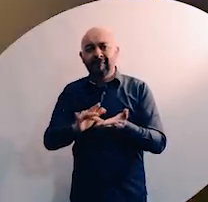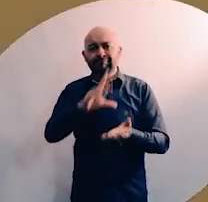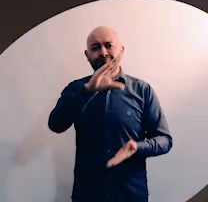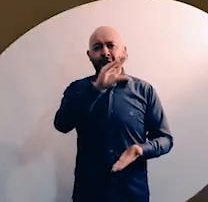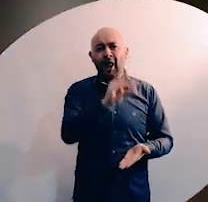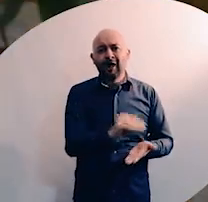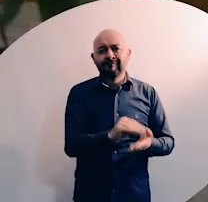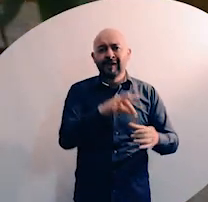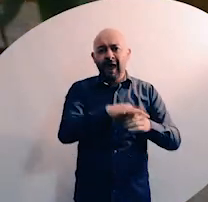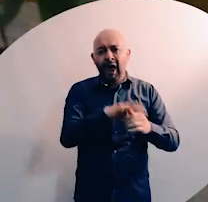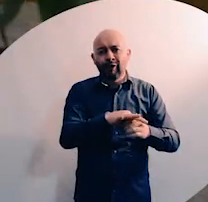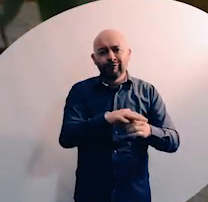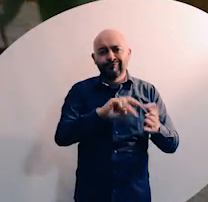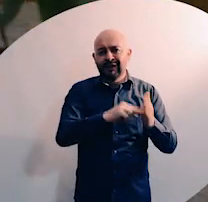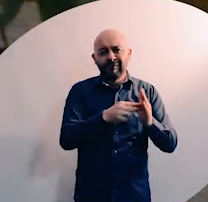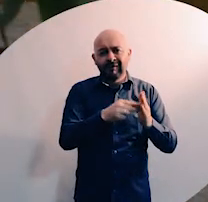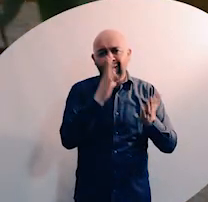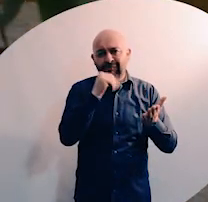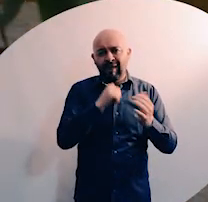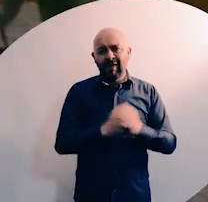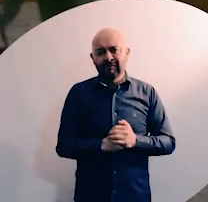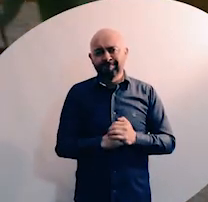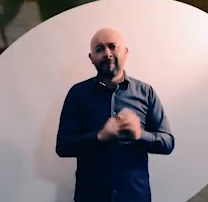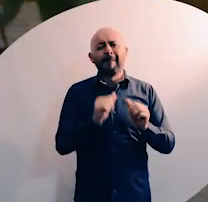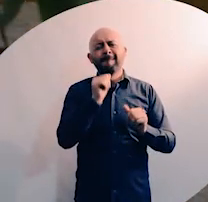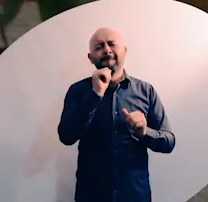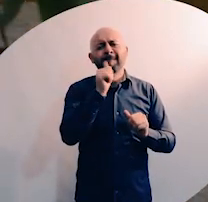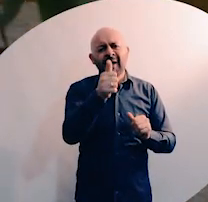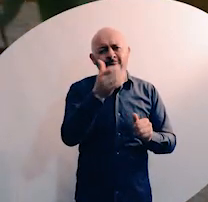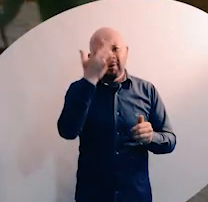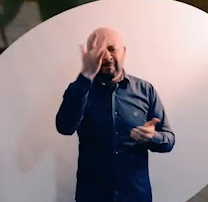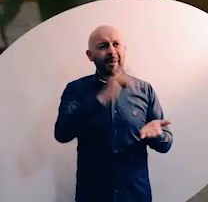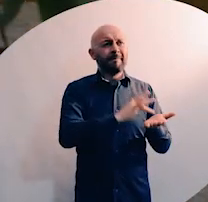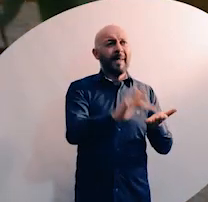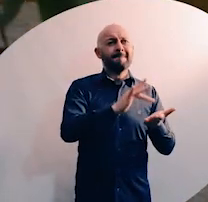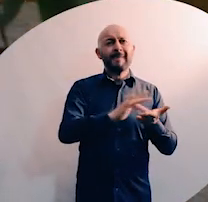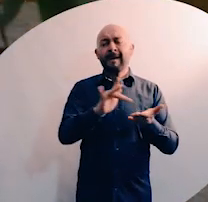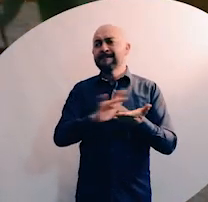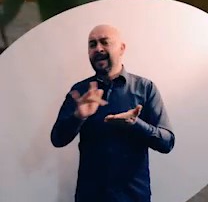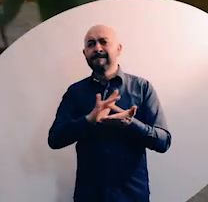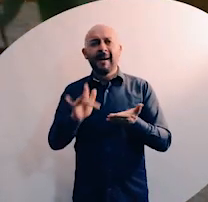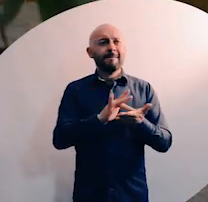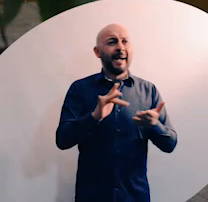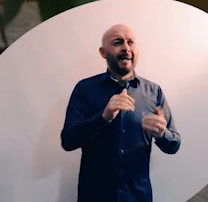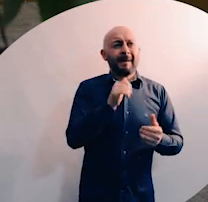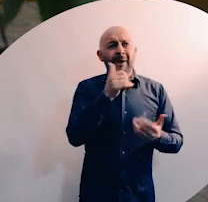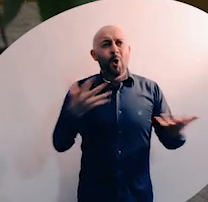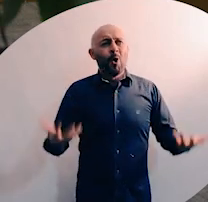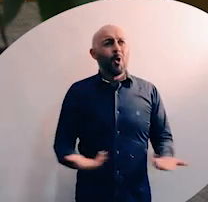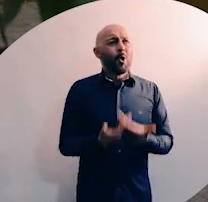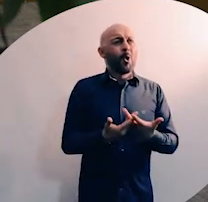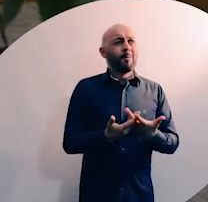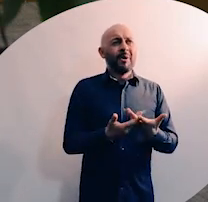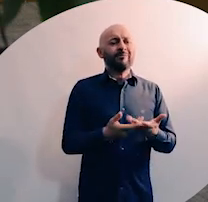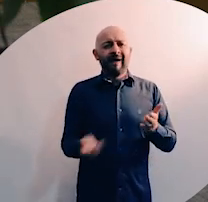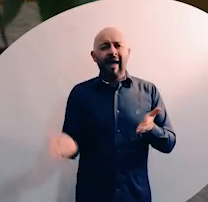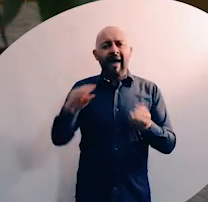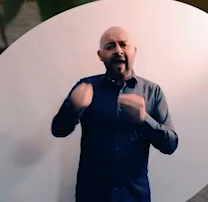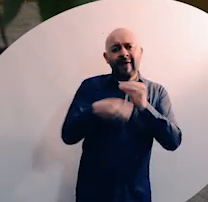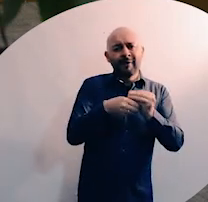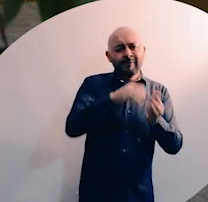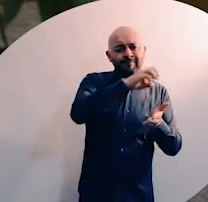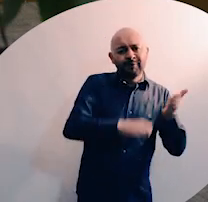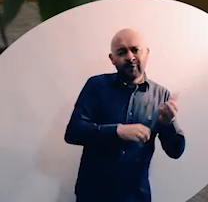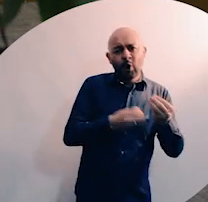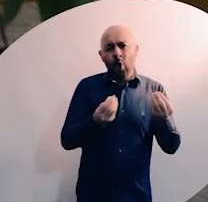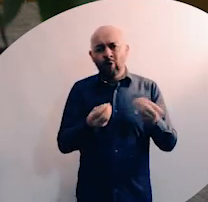no es ahorro. Inclusive se puede convertir en una fuente de gastos adicionales si le están cobrando cuotas de manejo o